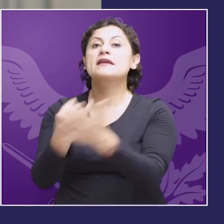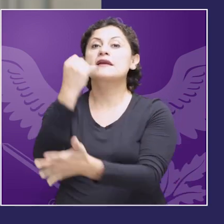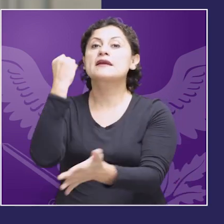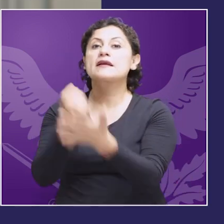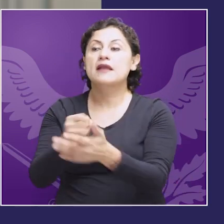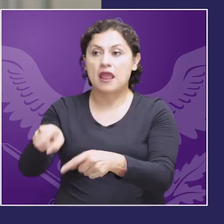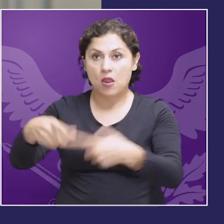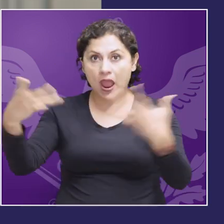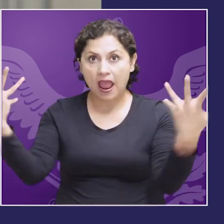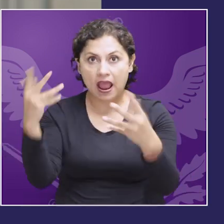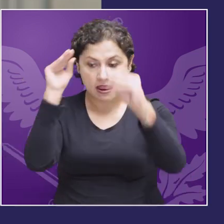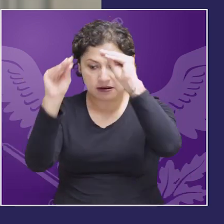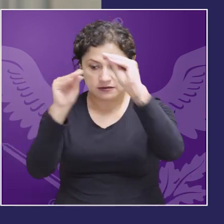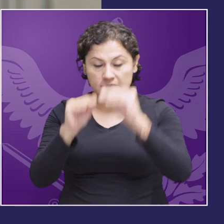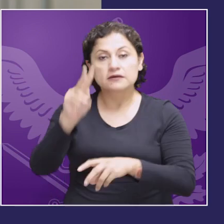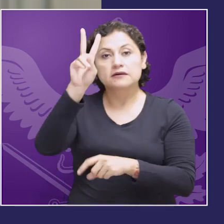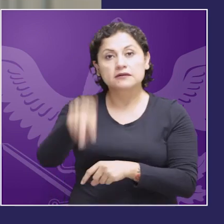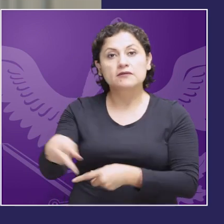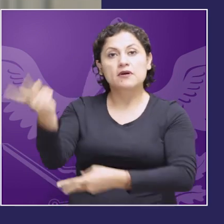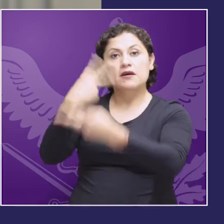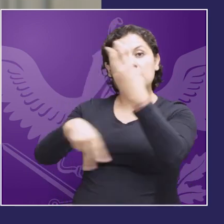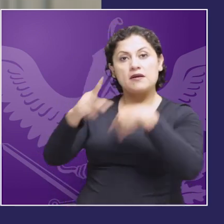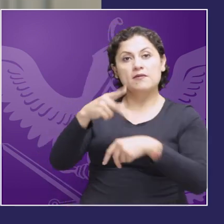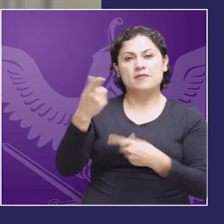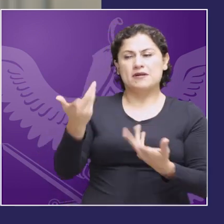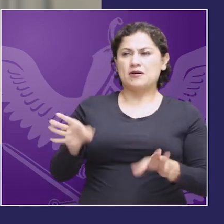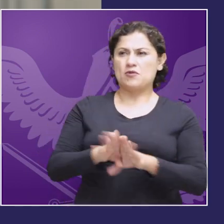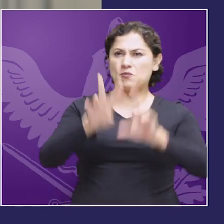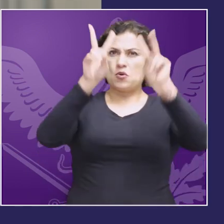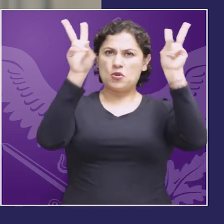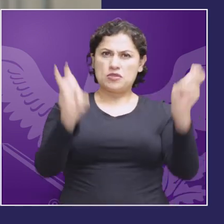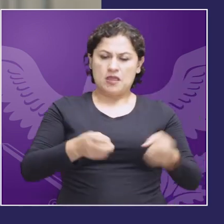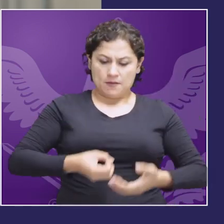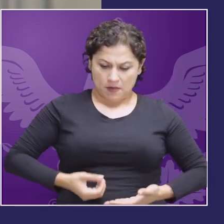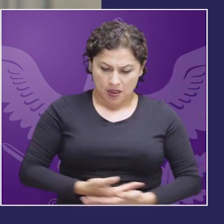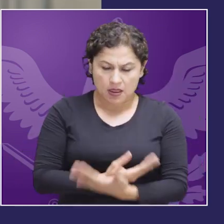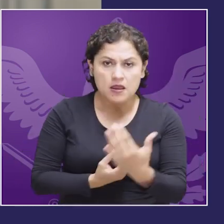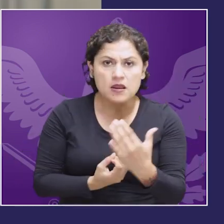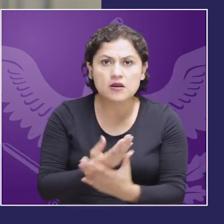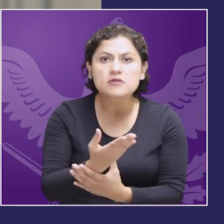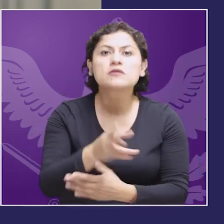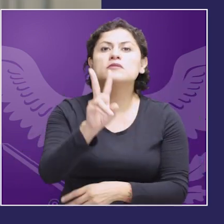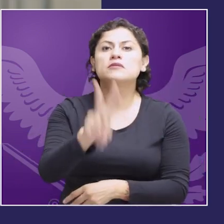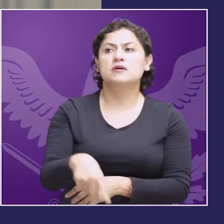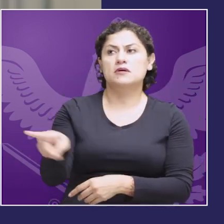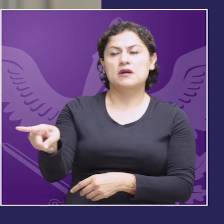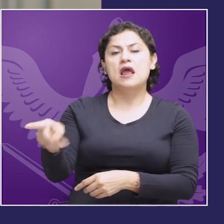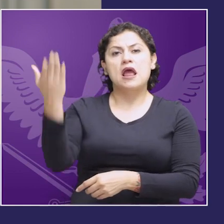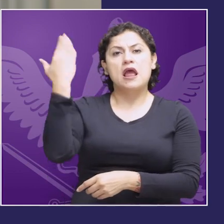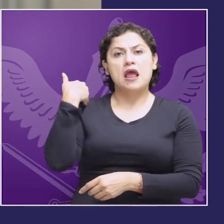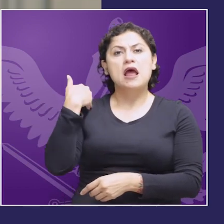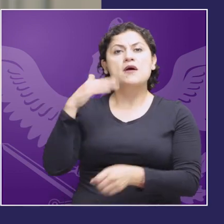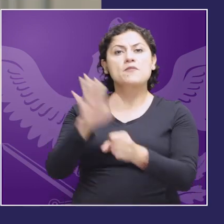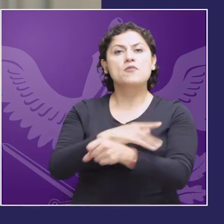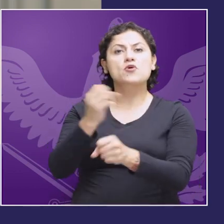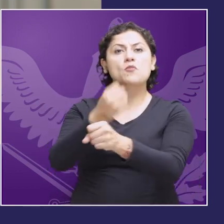la Corte de Apelaciones de Concepción, que ese amparo lo había rechazado porque había perdido oportunidad. Fíjate lo que los jueces decimos